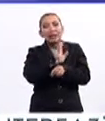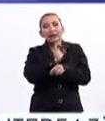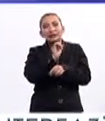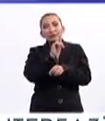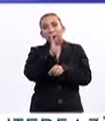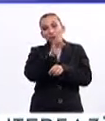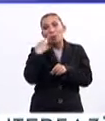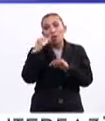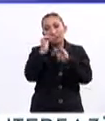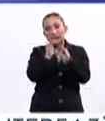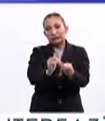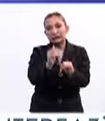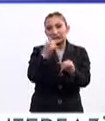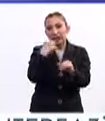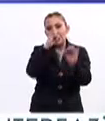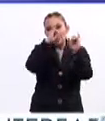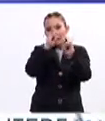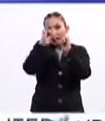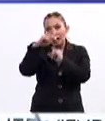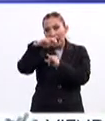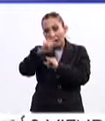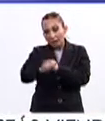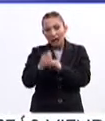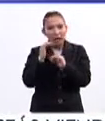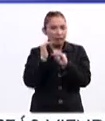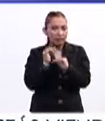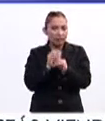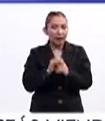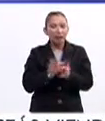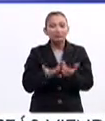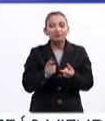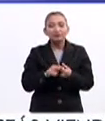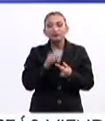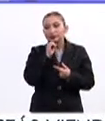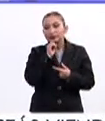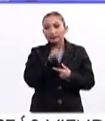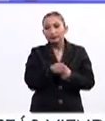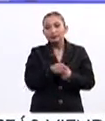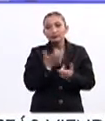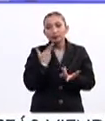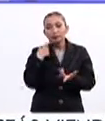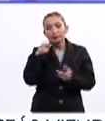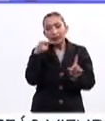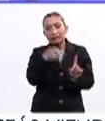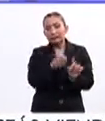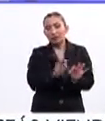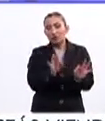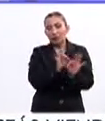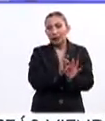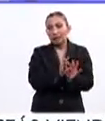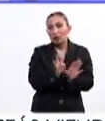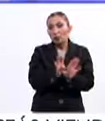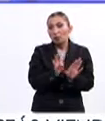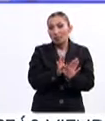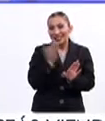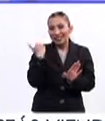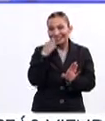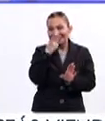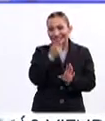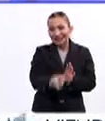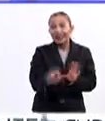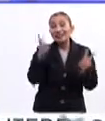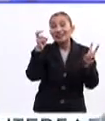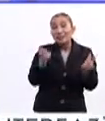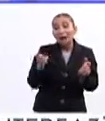que tengas un mínimo de imágenes de la NASA. Sí. Y pues además, pues le diste a clavos muy interesantes, como ya lo habías mencionado,